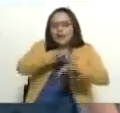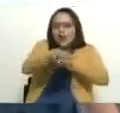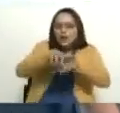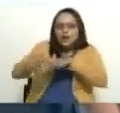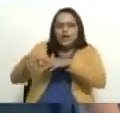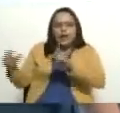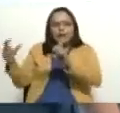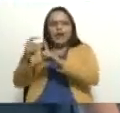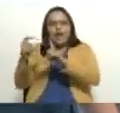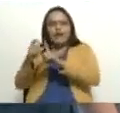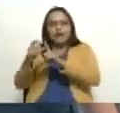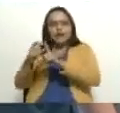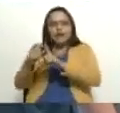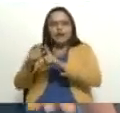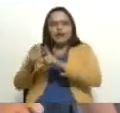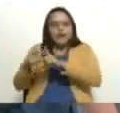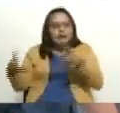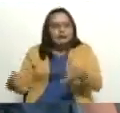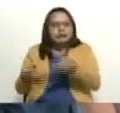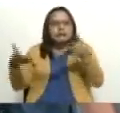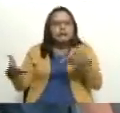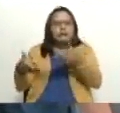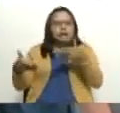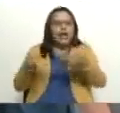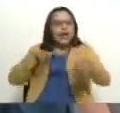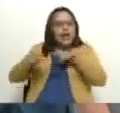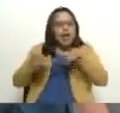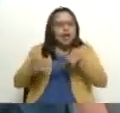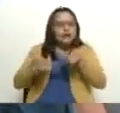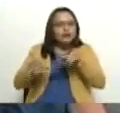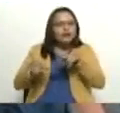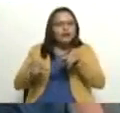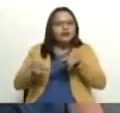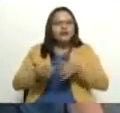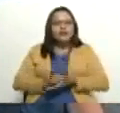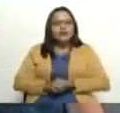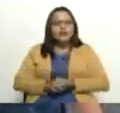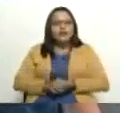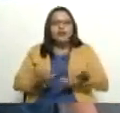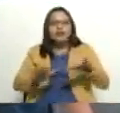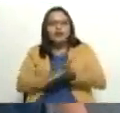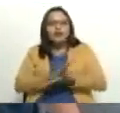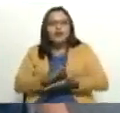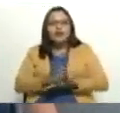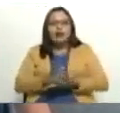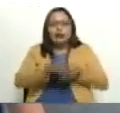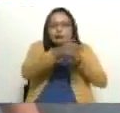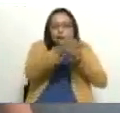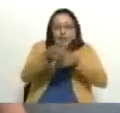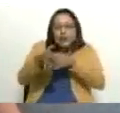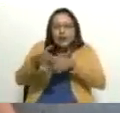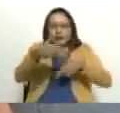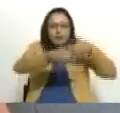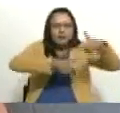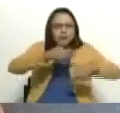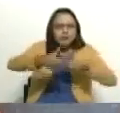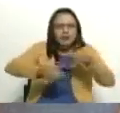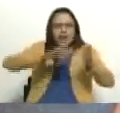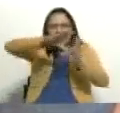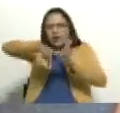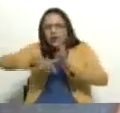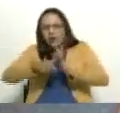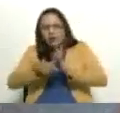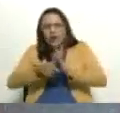sus letras incitaciones, como yo lo he dicho en varias ruedas de prensa, al homicidio, al crimen, al delito,